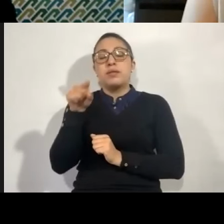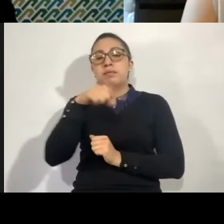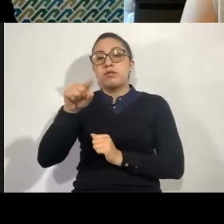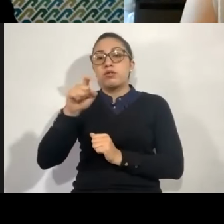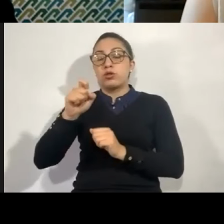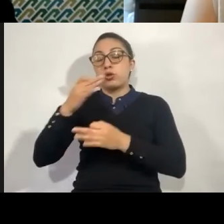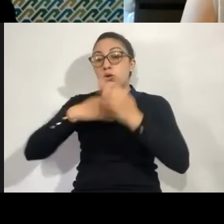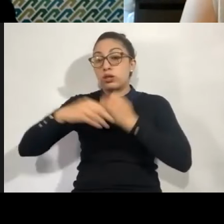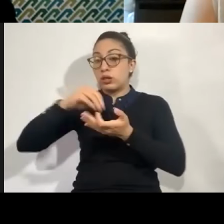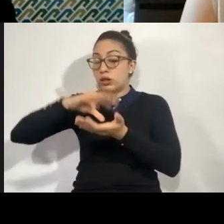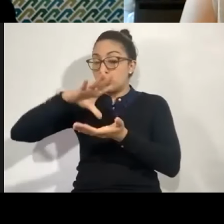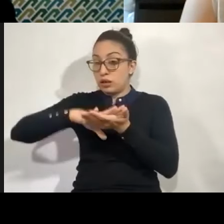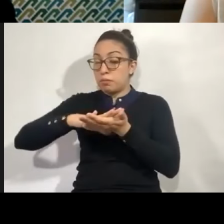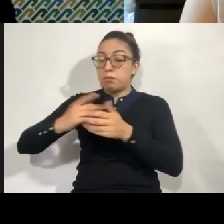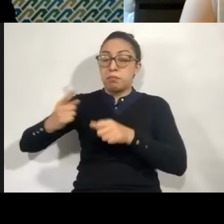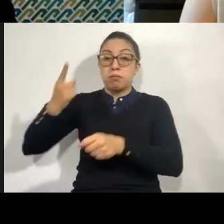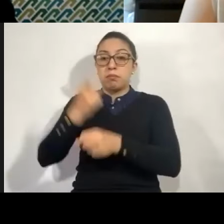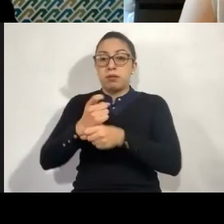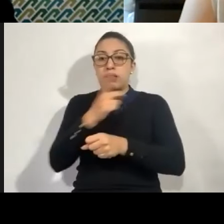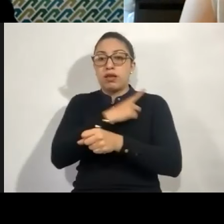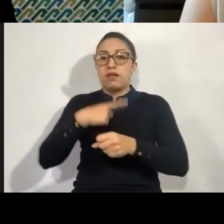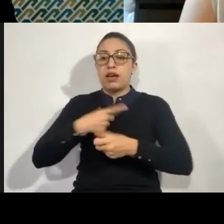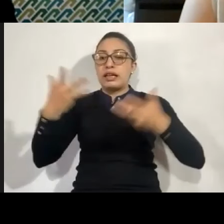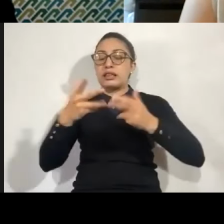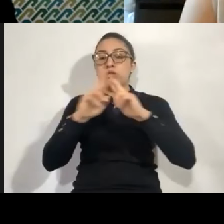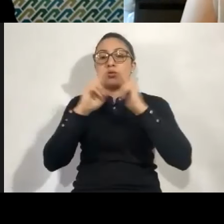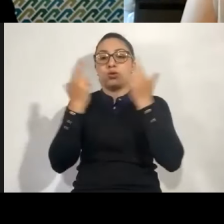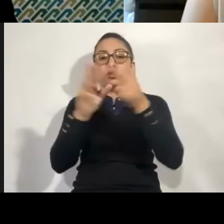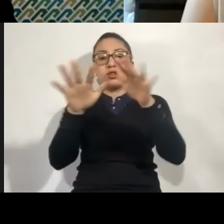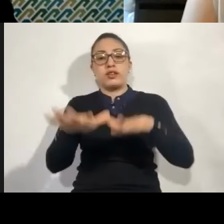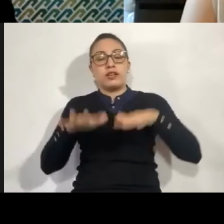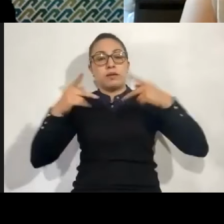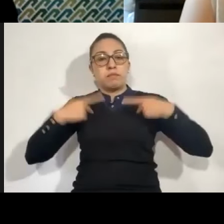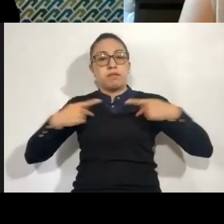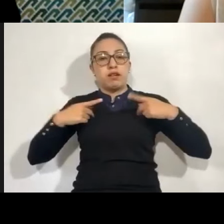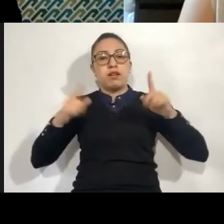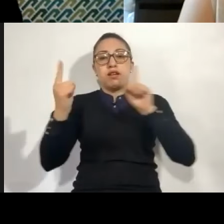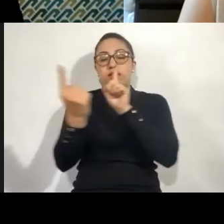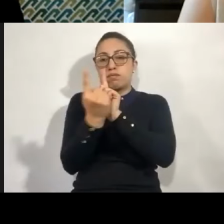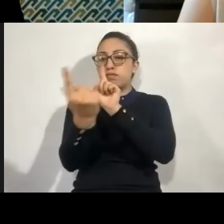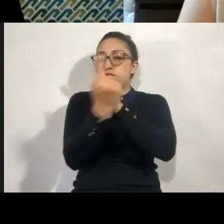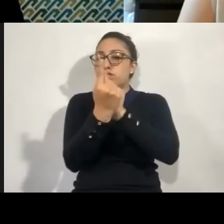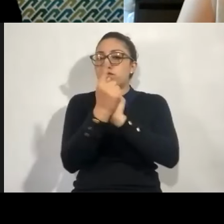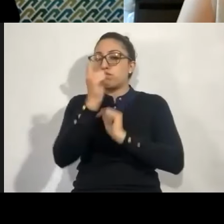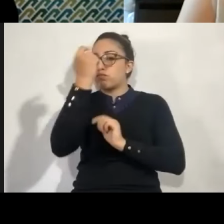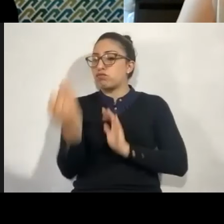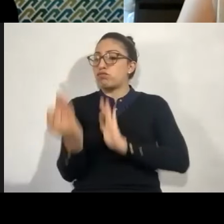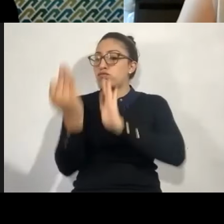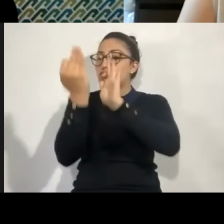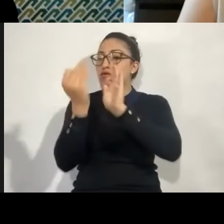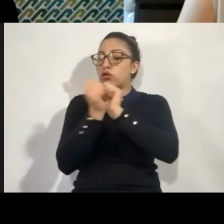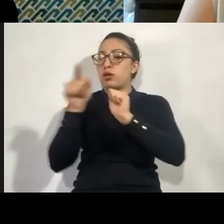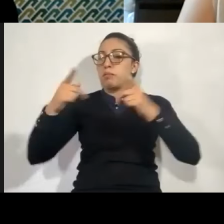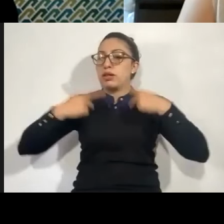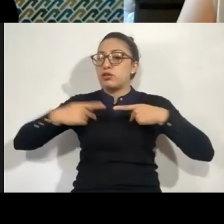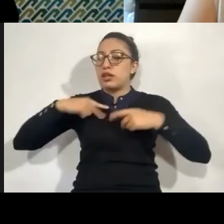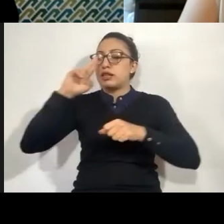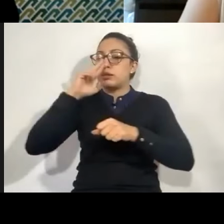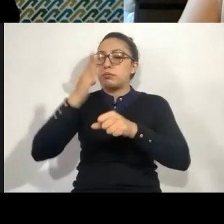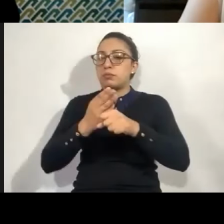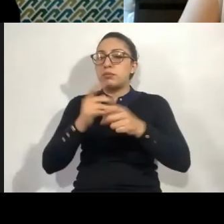conceptualizadas para ser realizadas de manera presencial, es decir, cara a cara, vis a vis entre el contribuyente y las